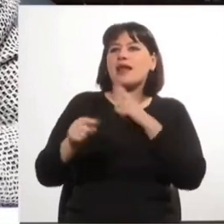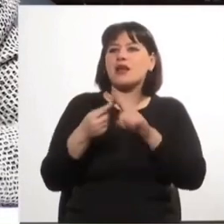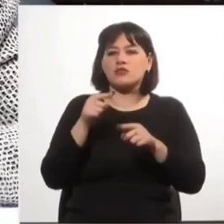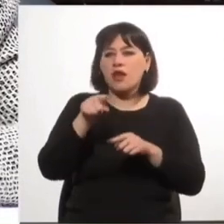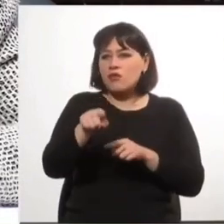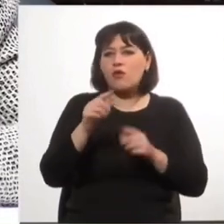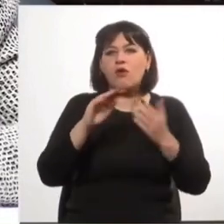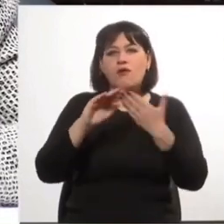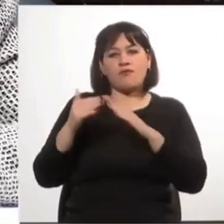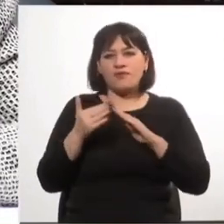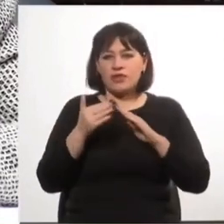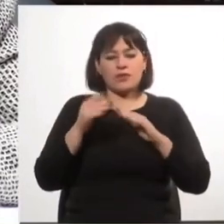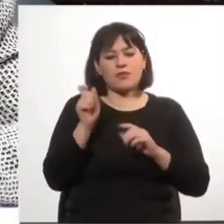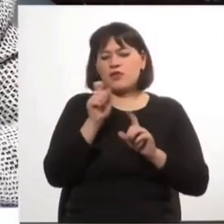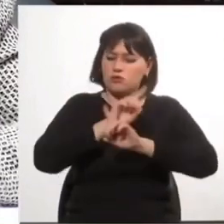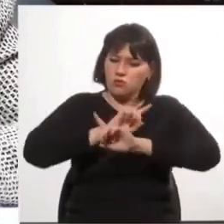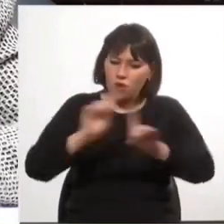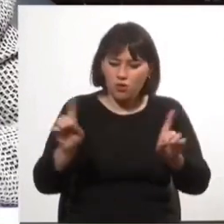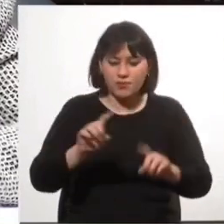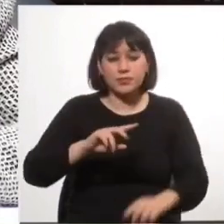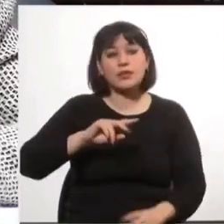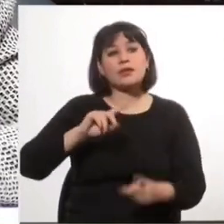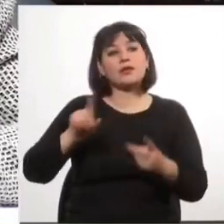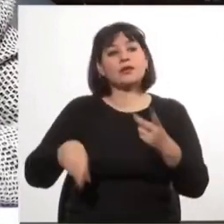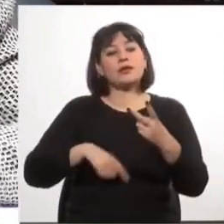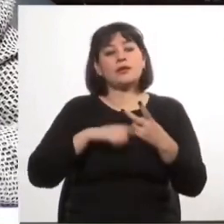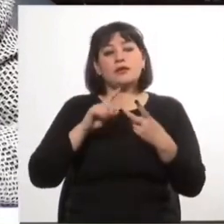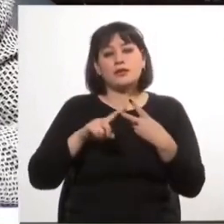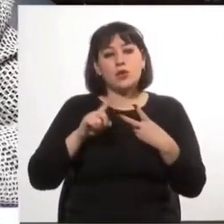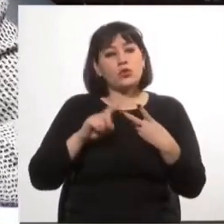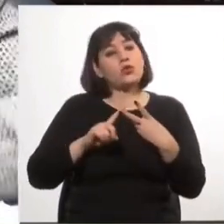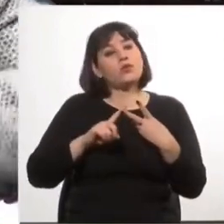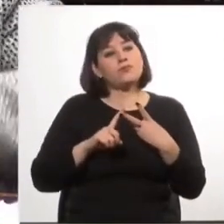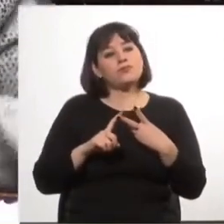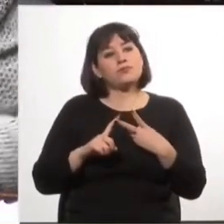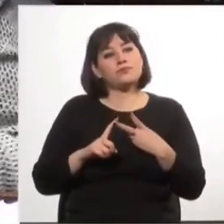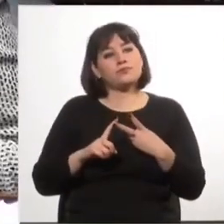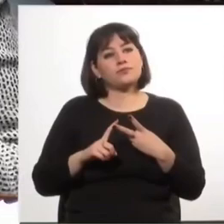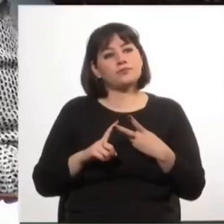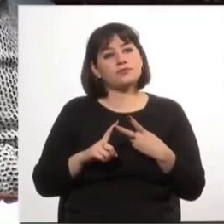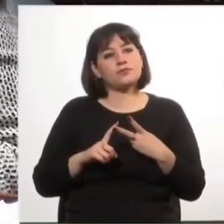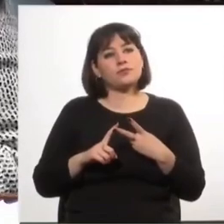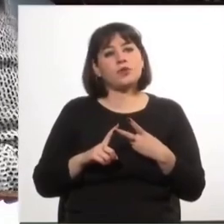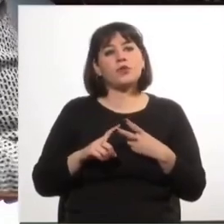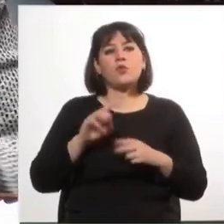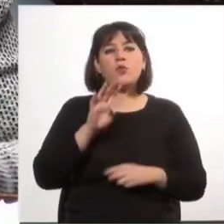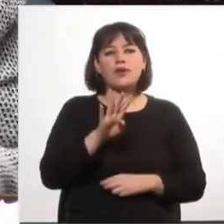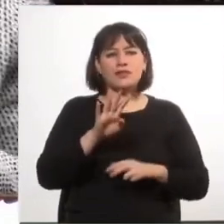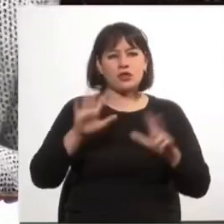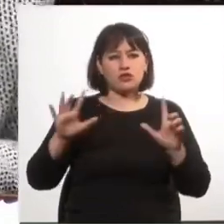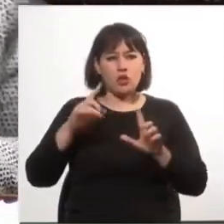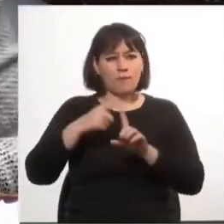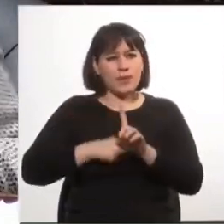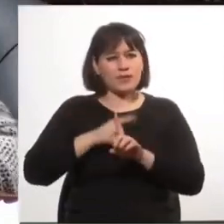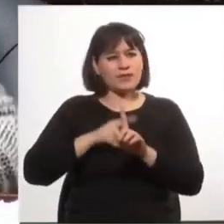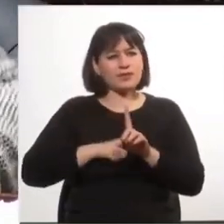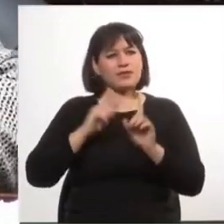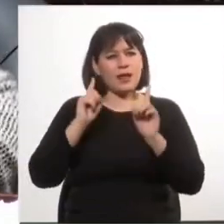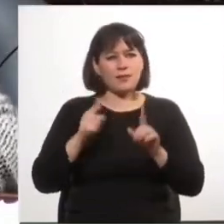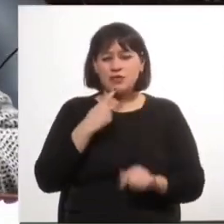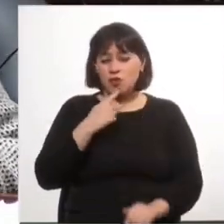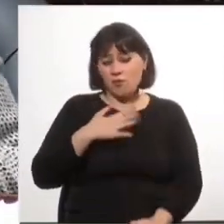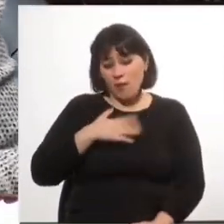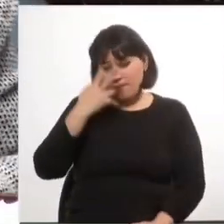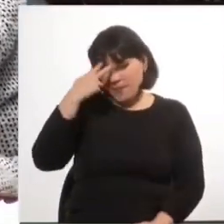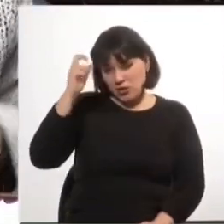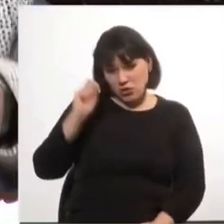la vivienda pública. Y segundo, los 48 meses, confieso, también en lo